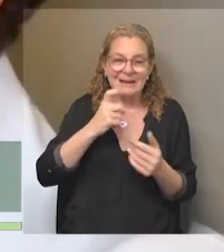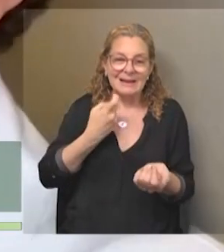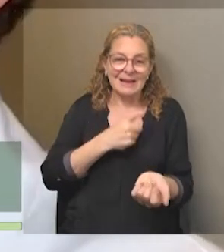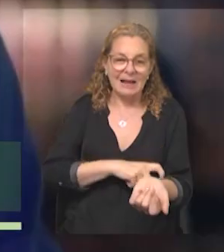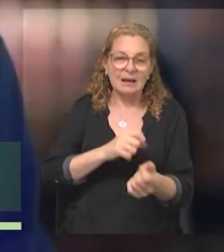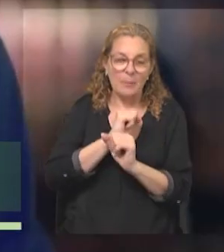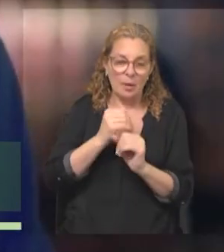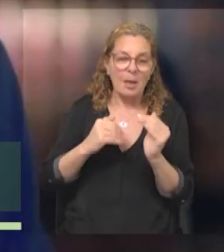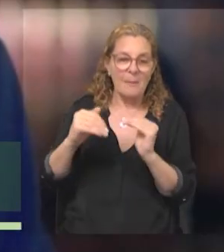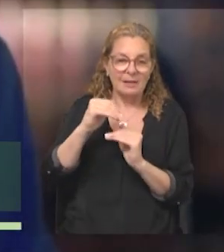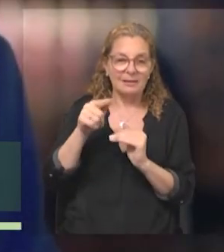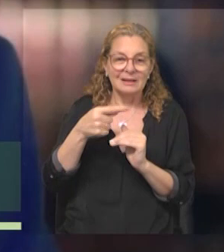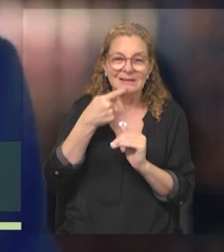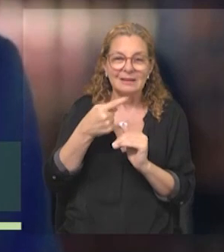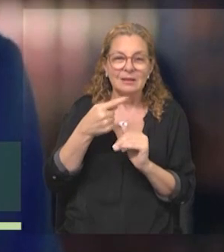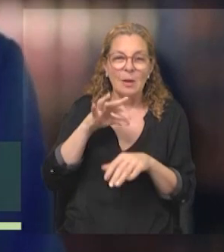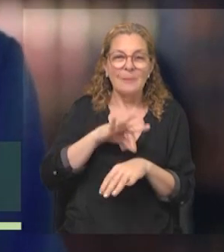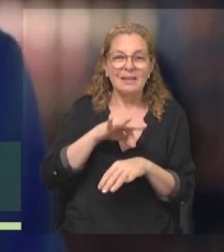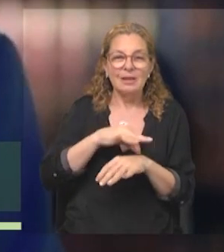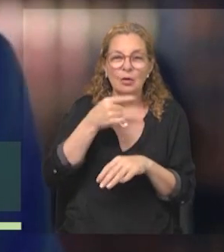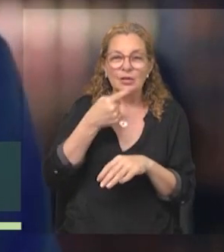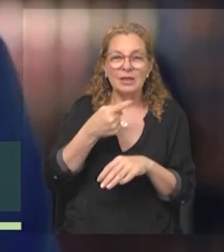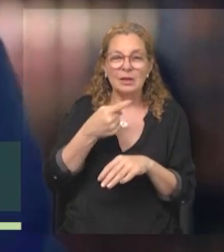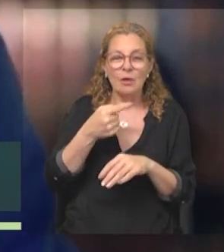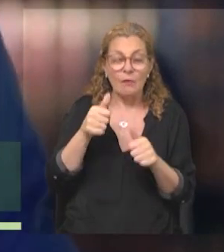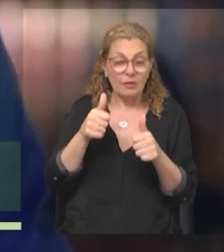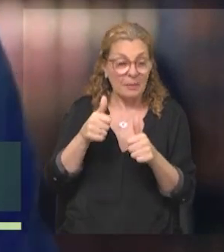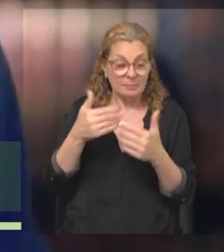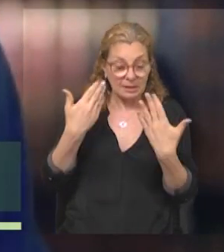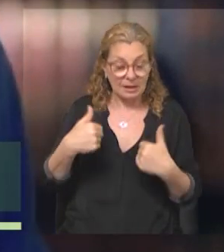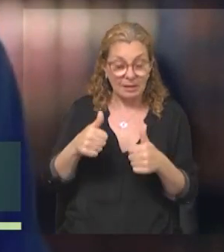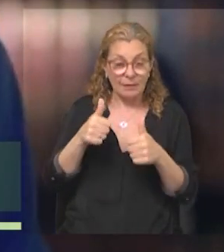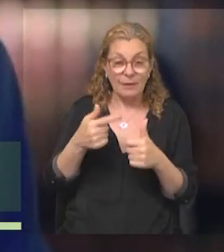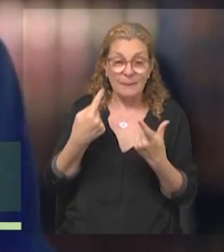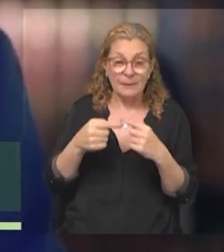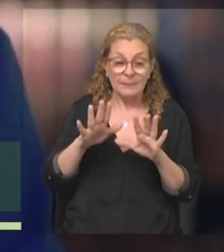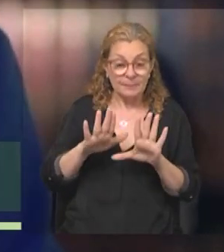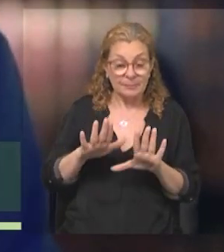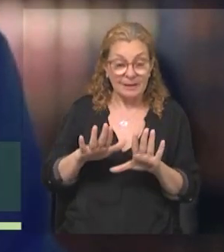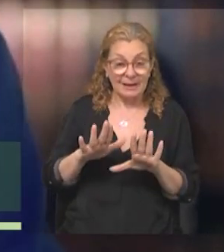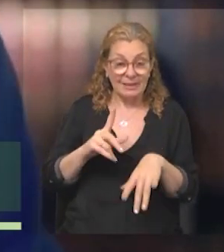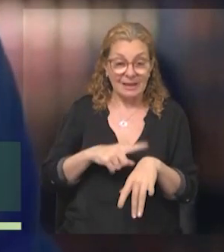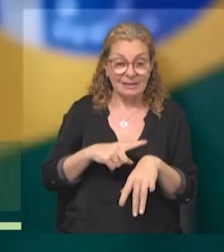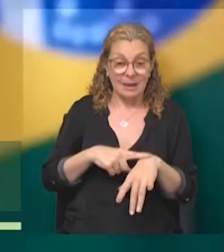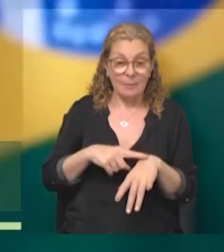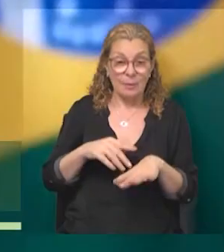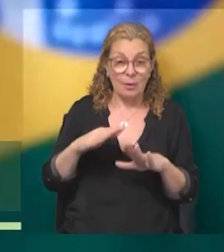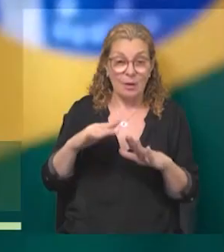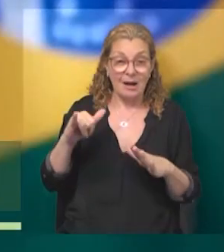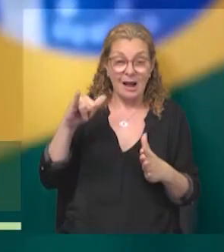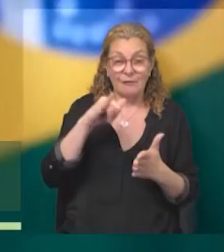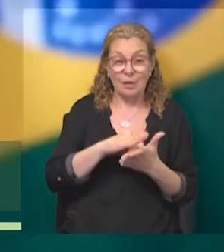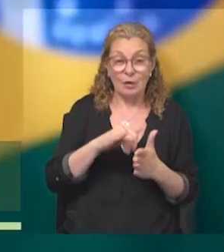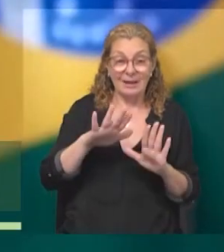siguientes Asimismo el médico Indicó que el mandatario se encuentra bien pero le aconsejó abstenerse temporalmente a realizar viajes en avión de